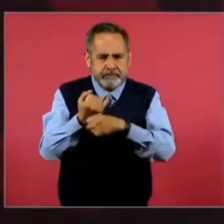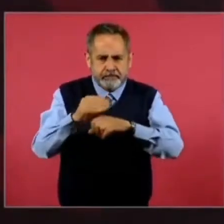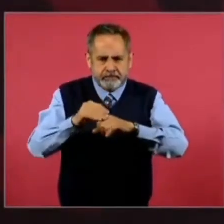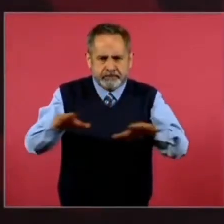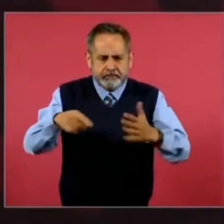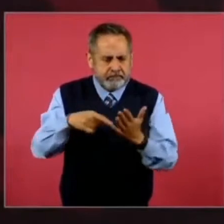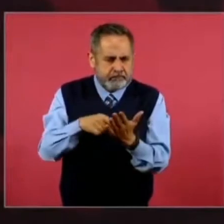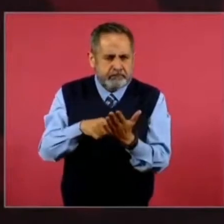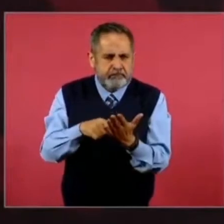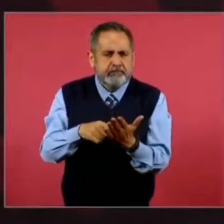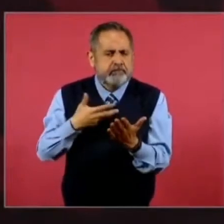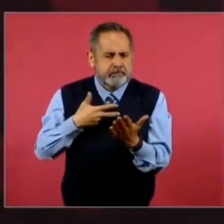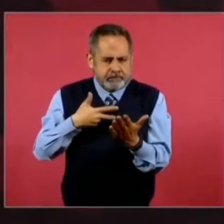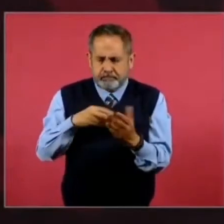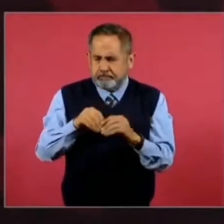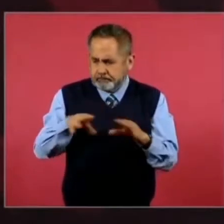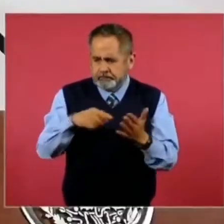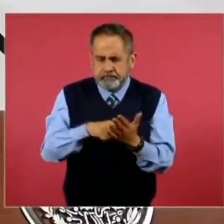que nos